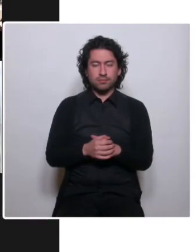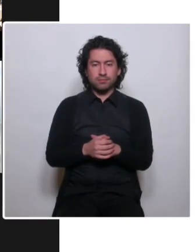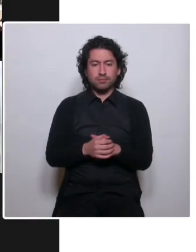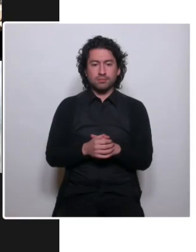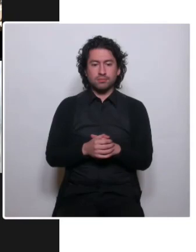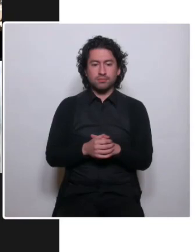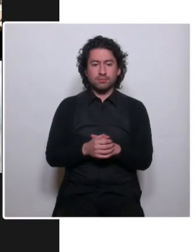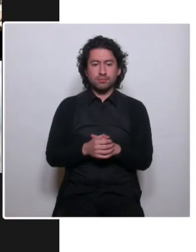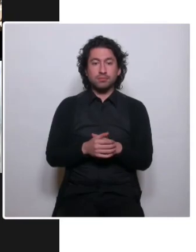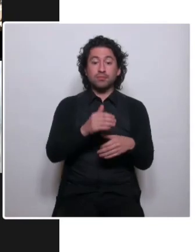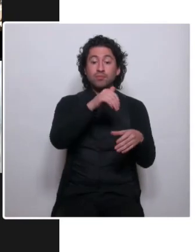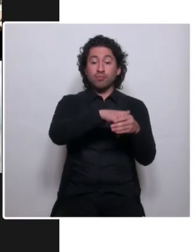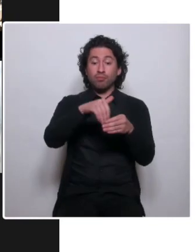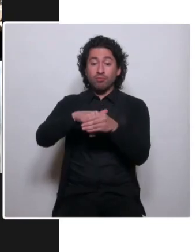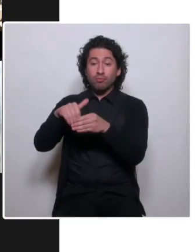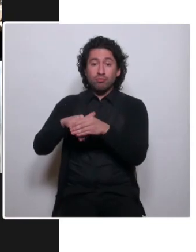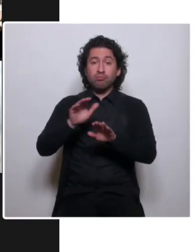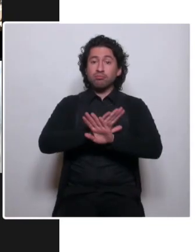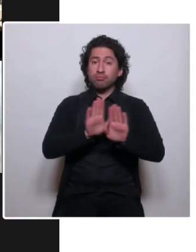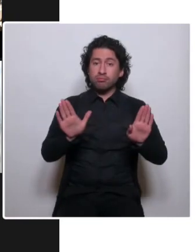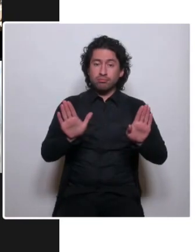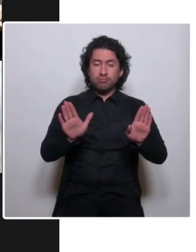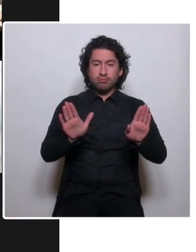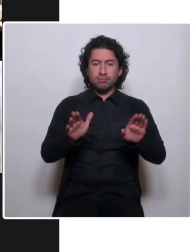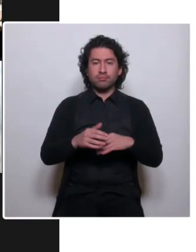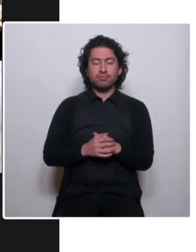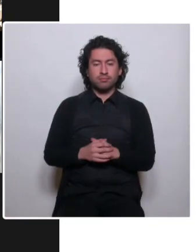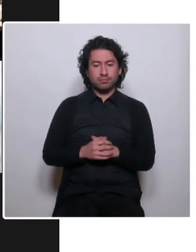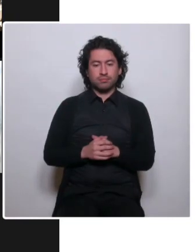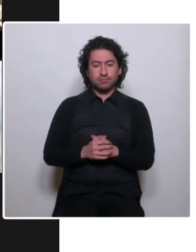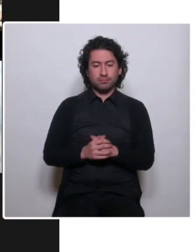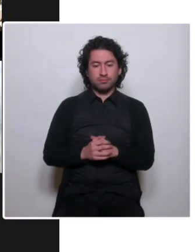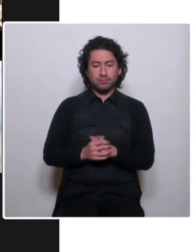Bien, terminada la votación.